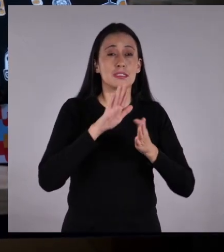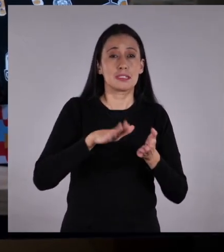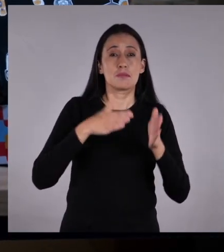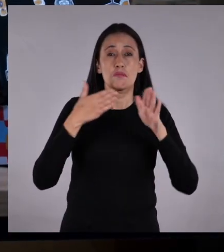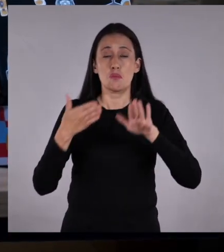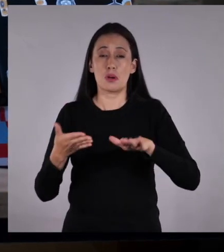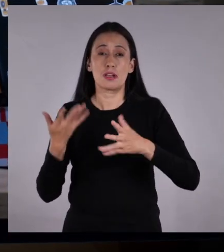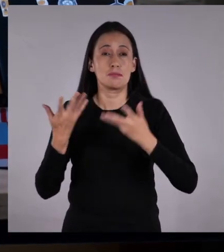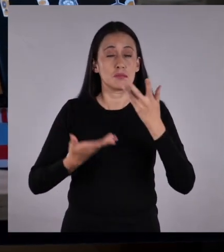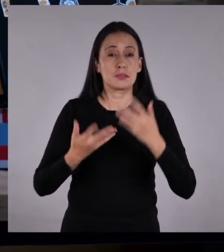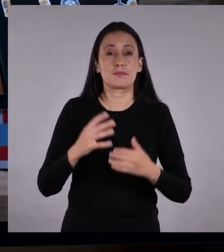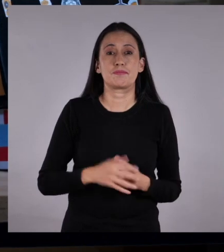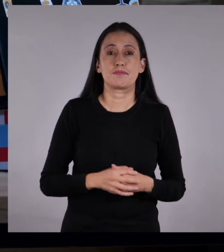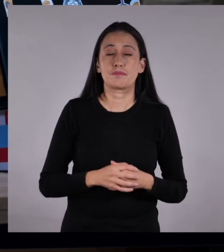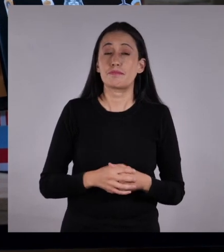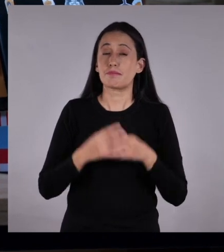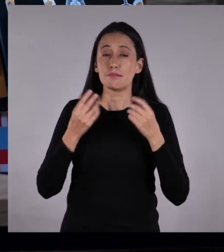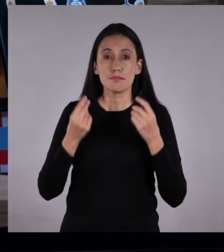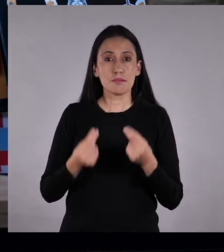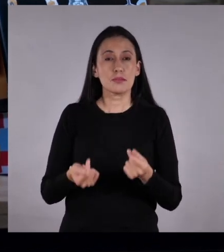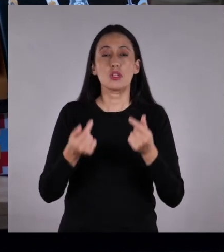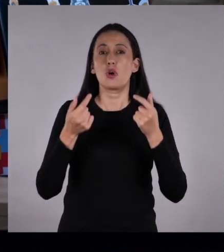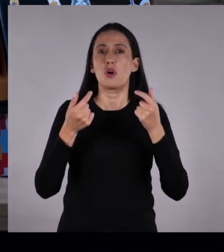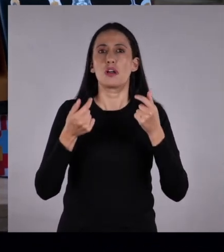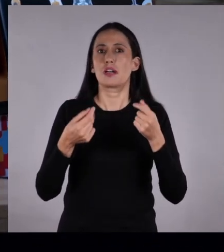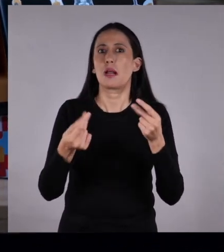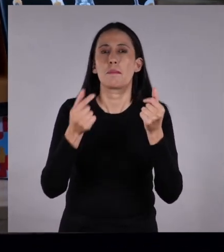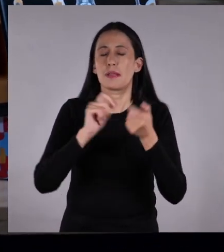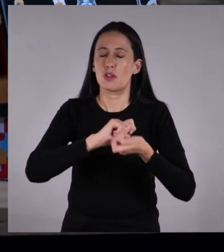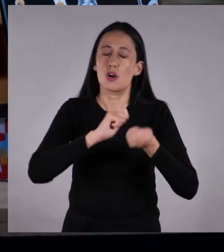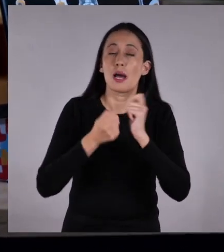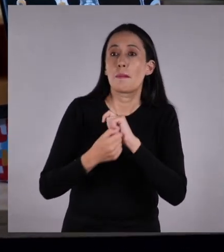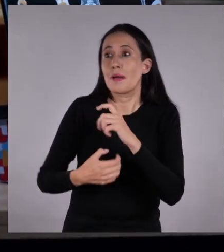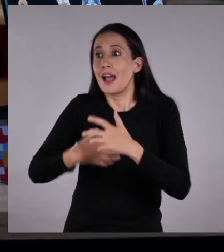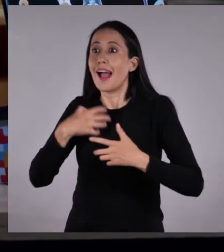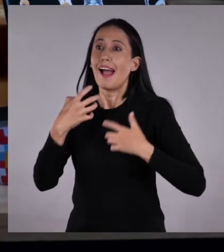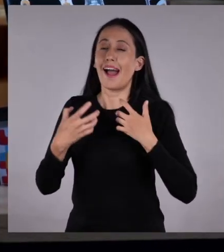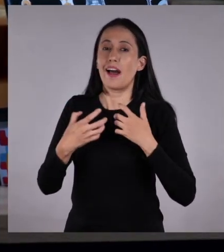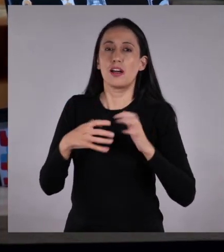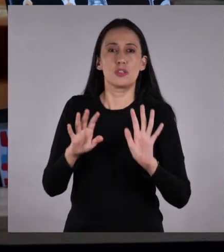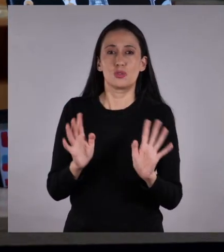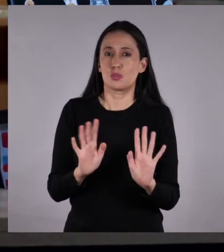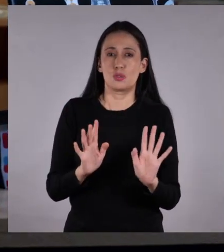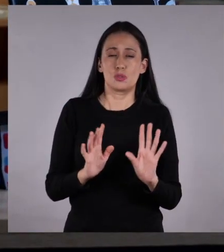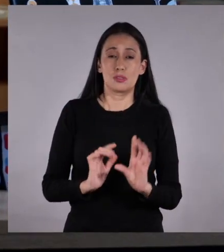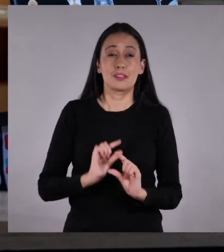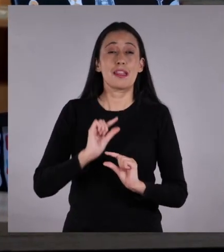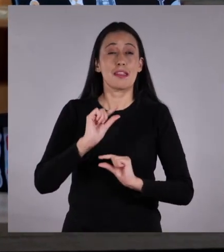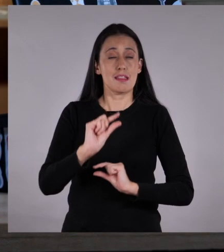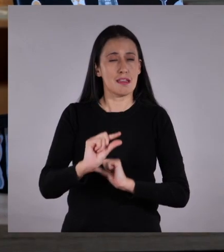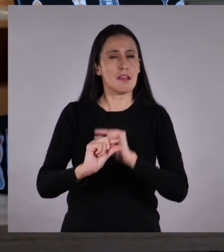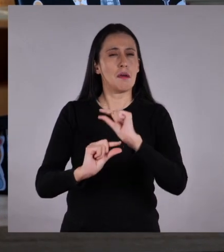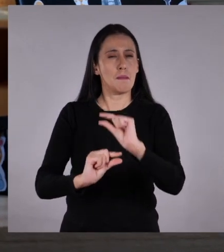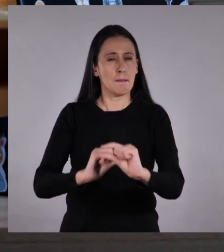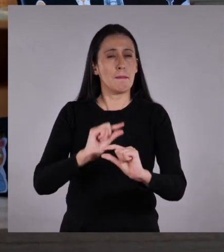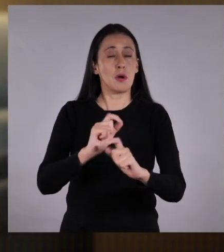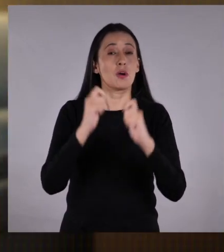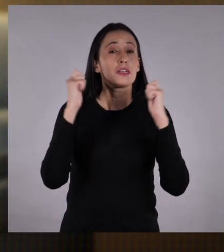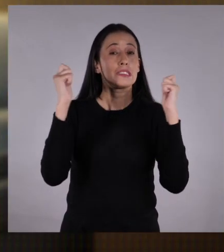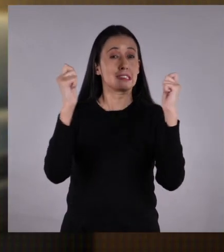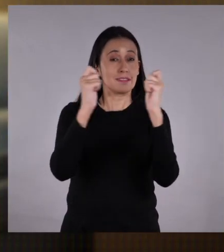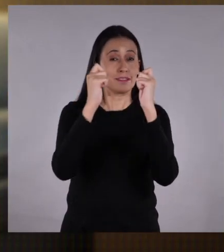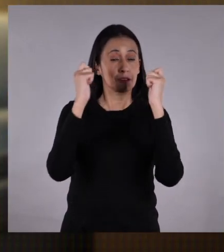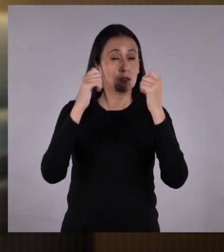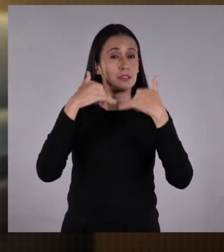inmediatamente. Pero hay que superar estos sucesos para poder disfrutar de nuestras vidas y seguir adelante. Hola